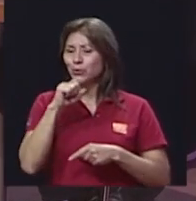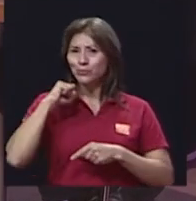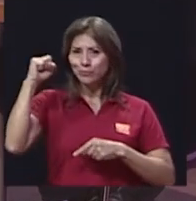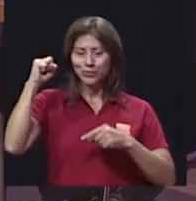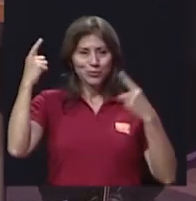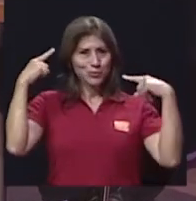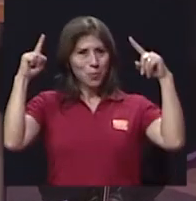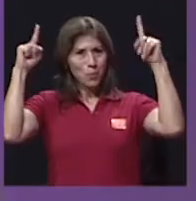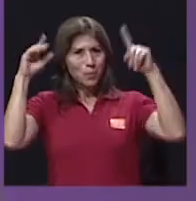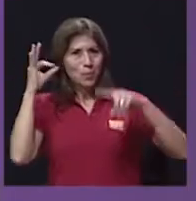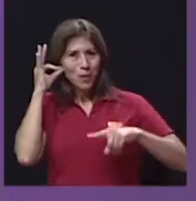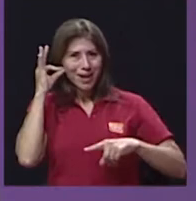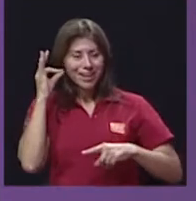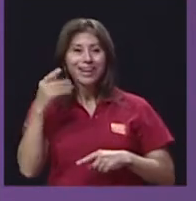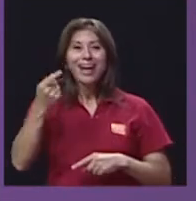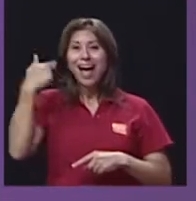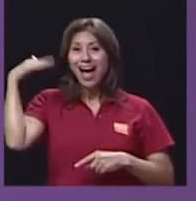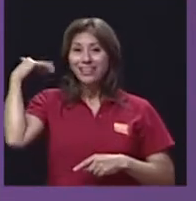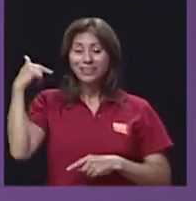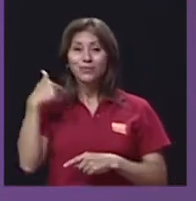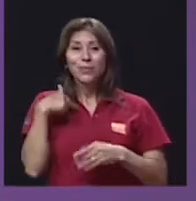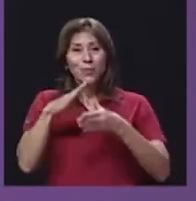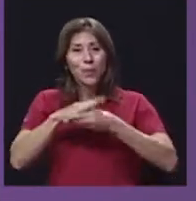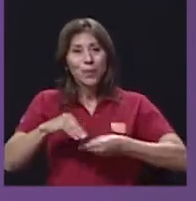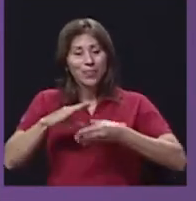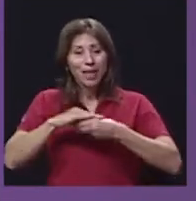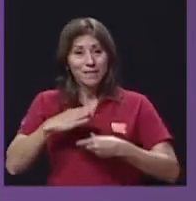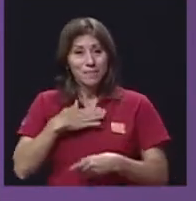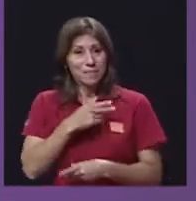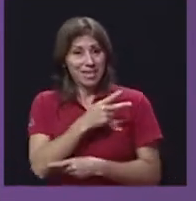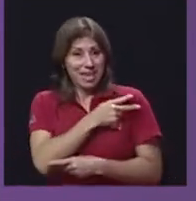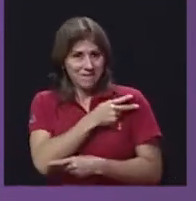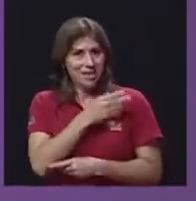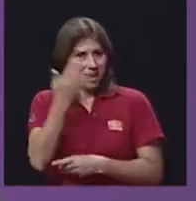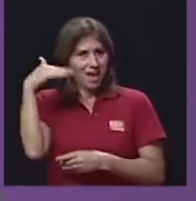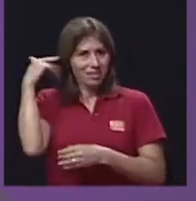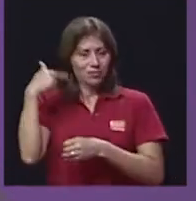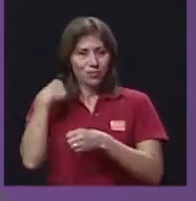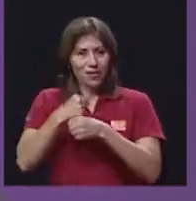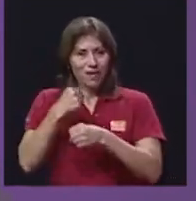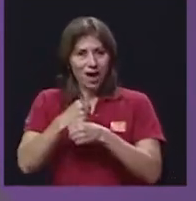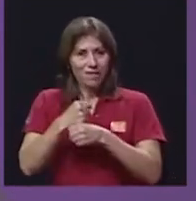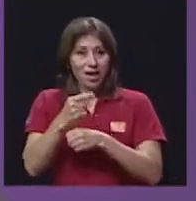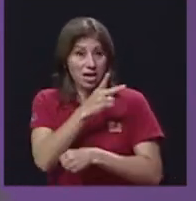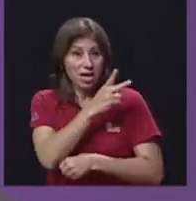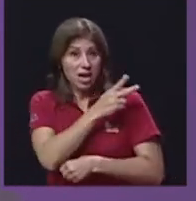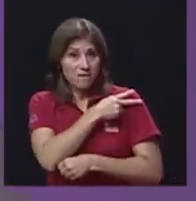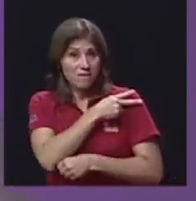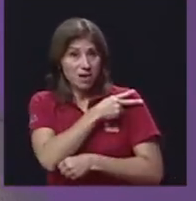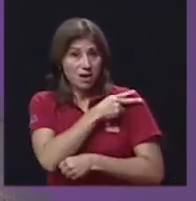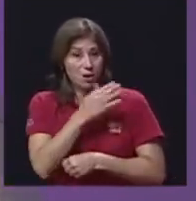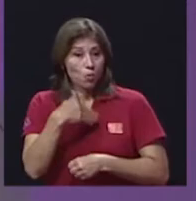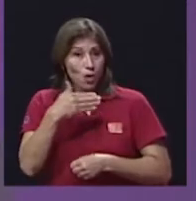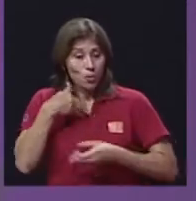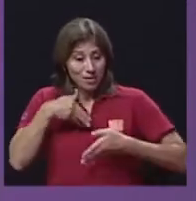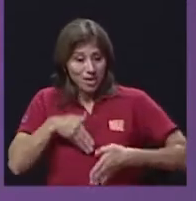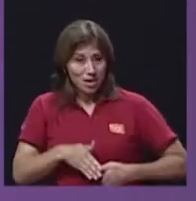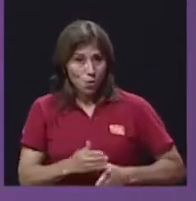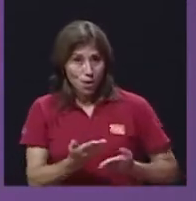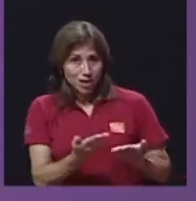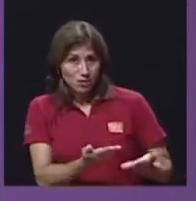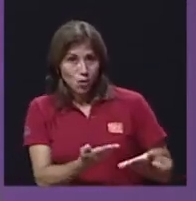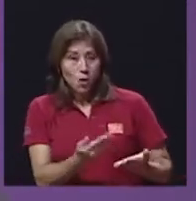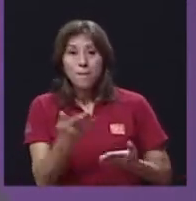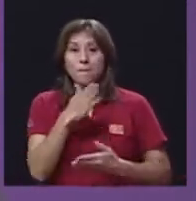el contaba antes fuera de cámaras como una vez mi jefe donde yo trabajaba me dijo que cuando nació mi primer hijo tenés que viajar dos